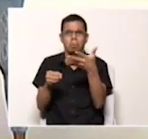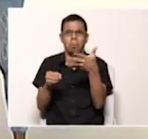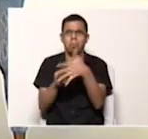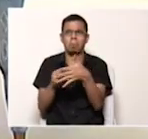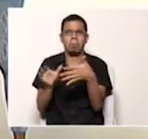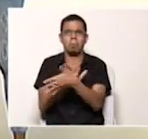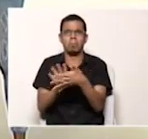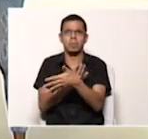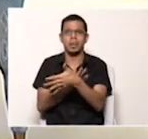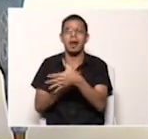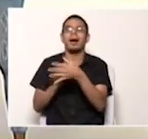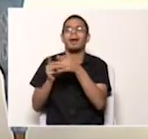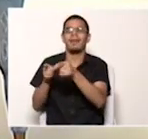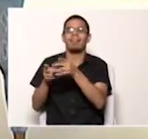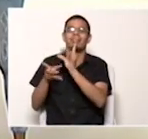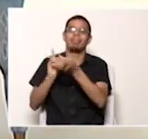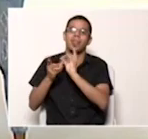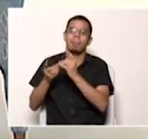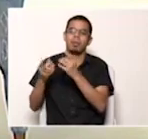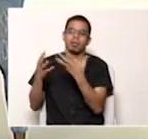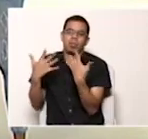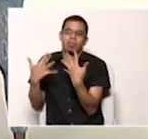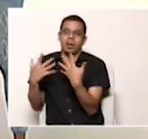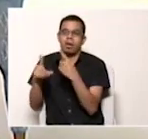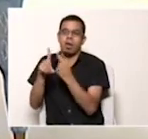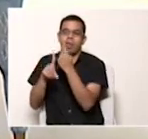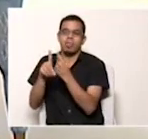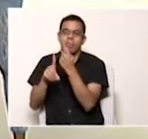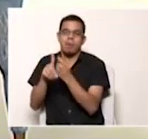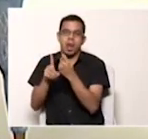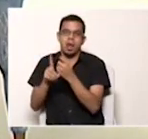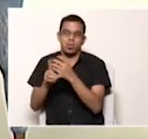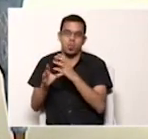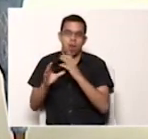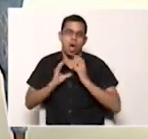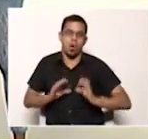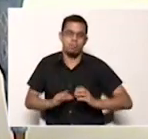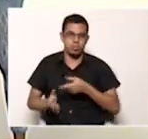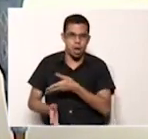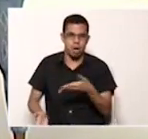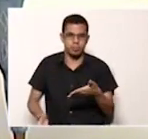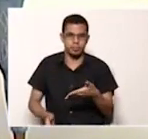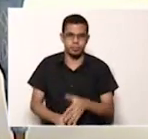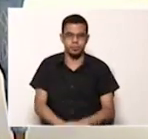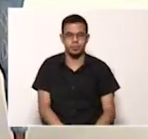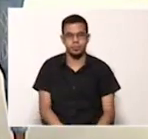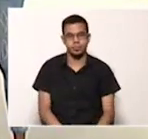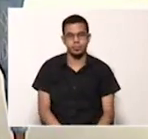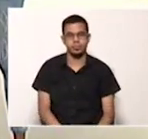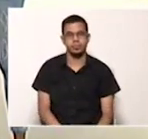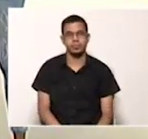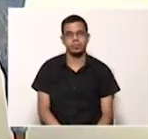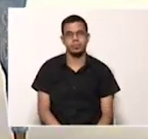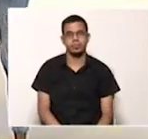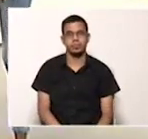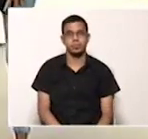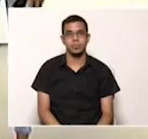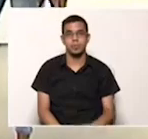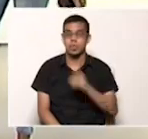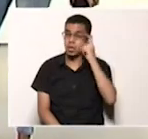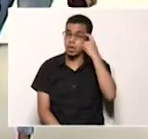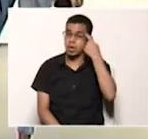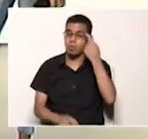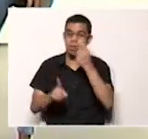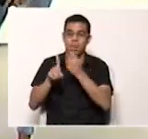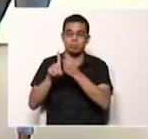profe Carlos, ¿tienes algo más que acotarnos al respecto? Sí, profe, fíjate que es importante saber, ¿verdad?, que la temperatura es una